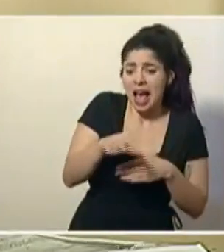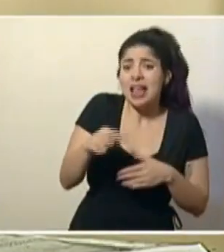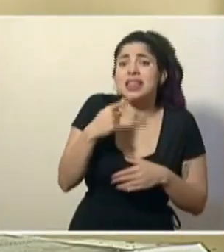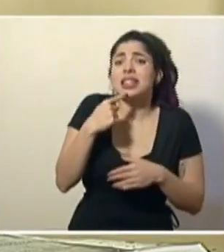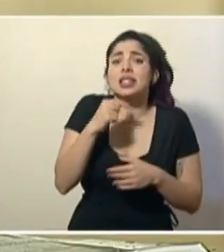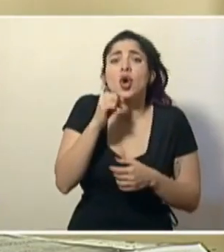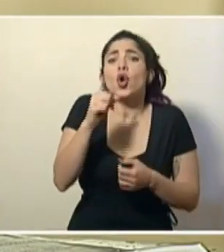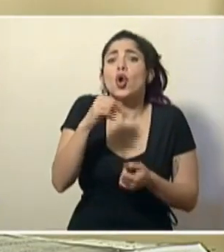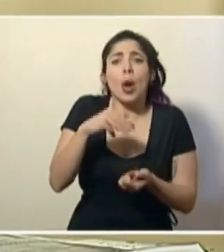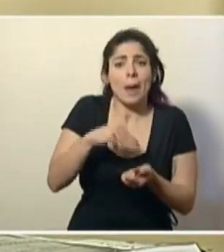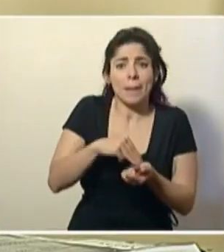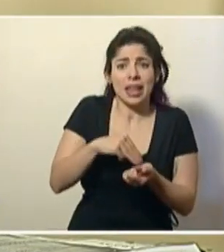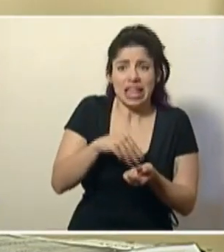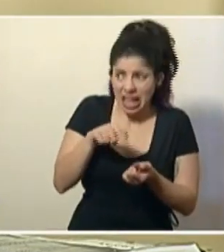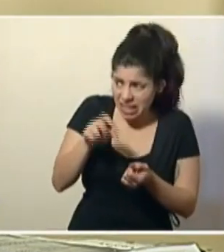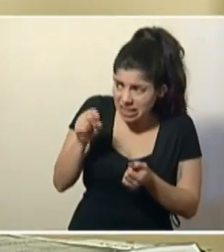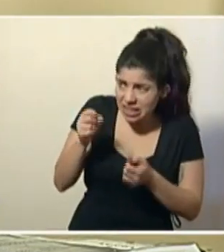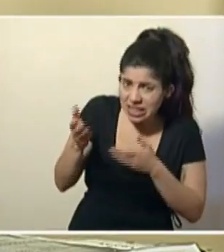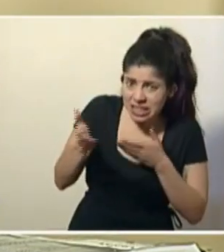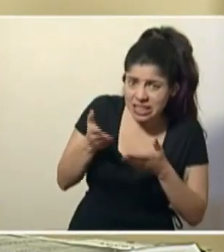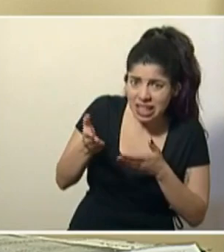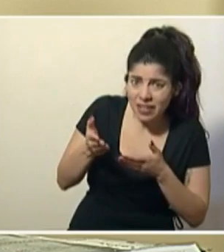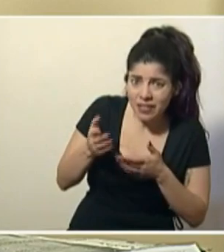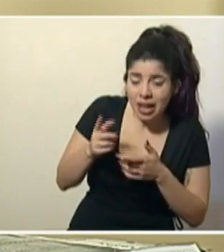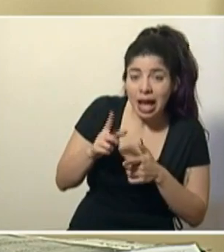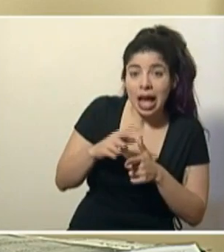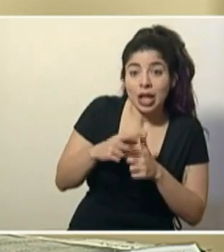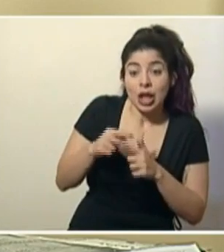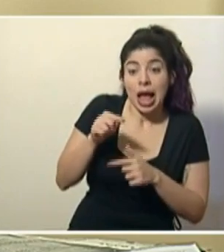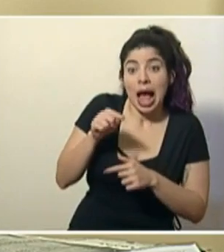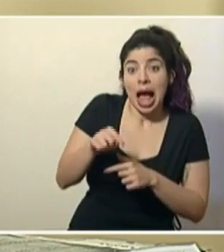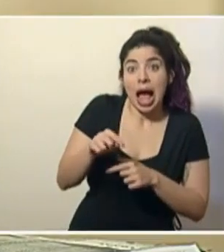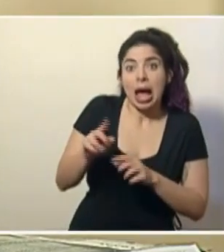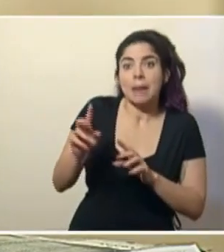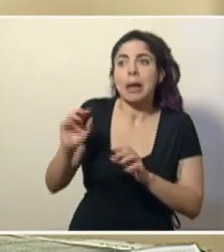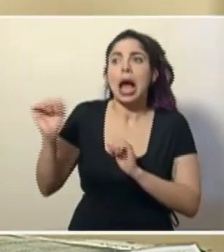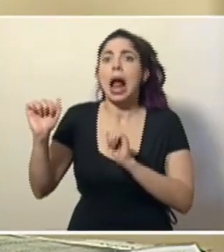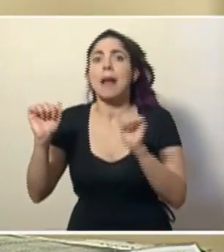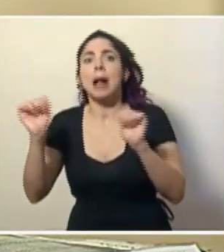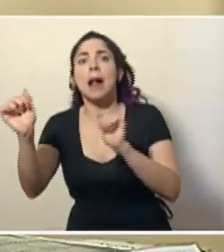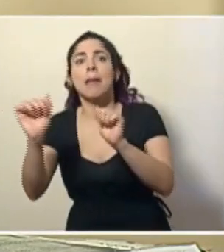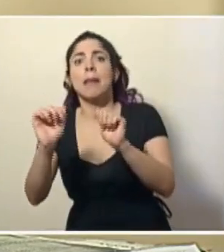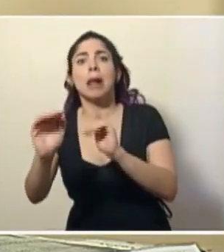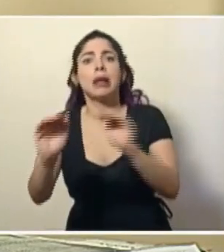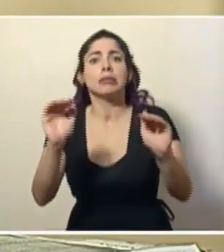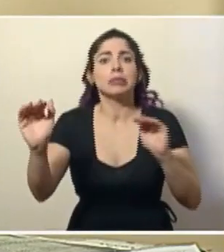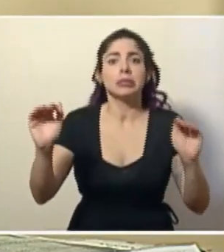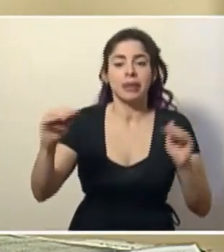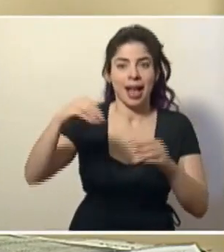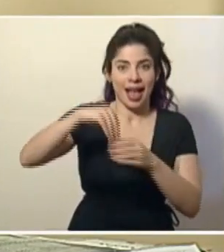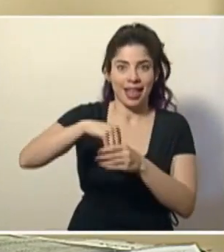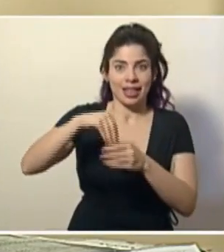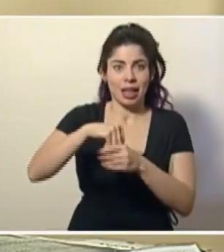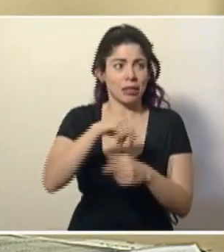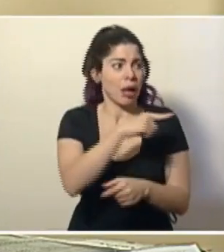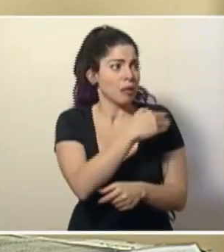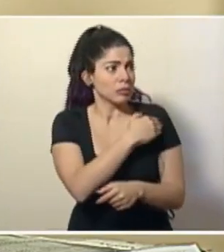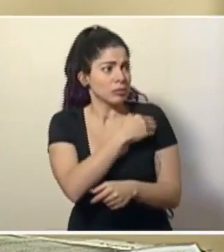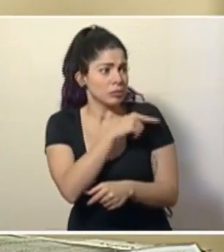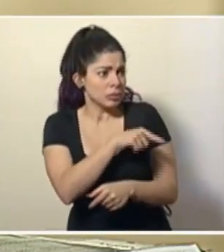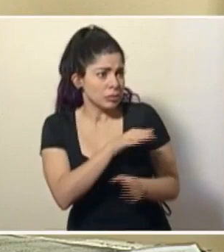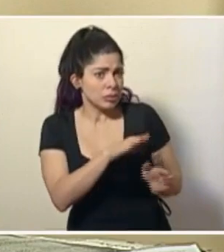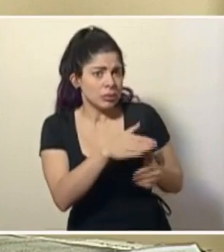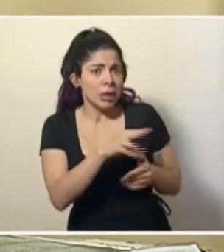no médica, estas sirven. Y entonces ahí es donde suenan las alarmas internas a nivel central